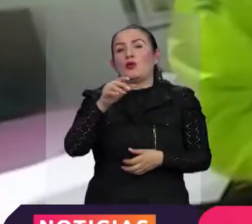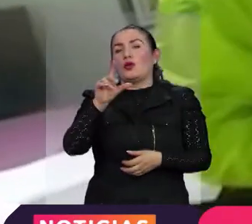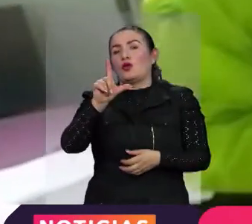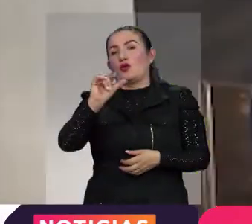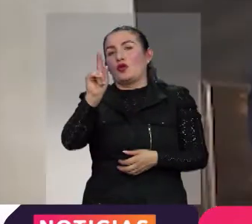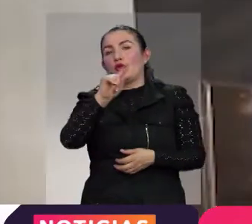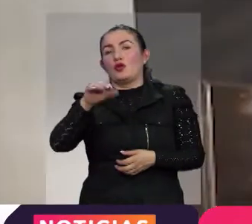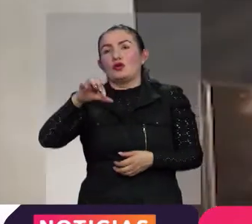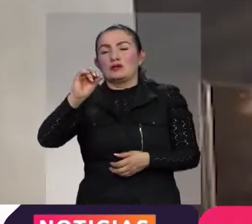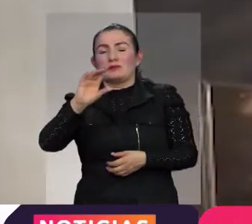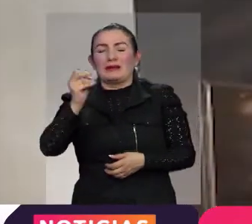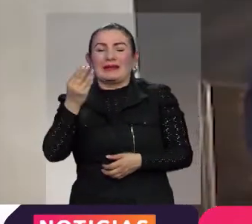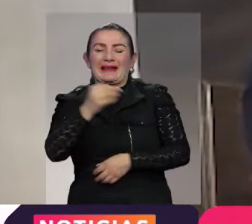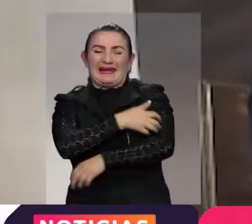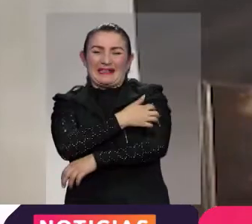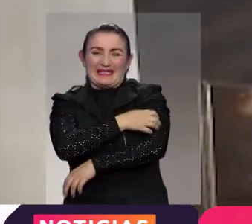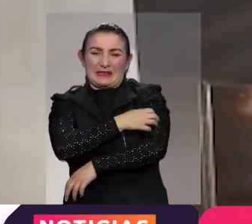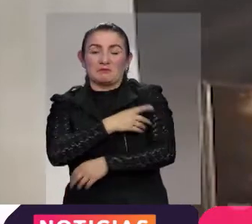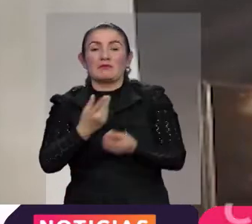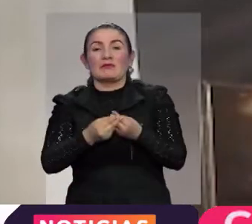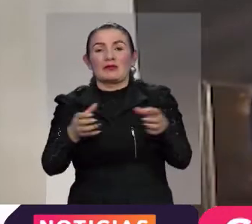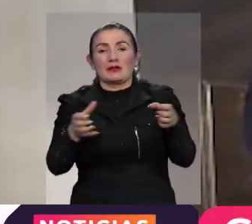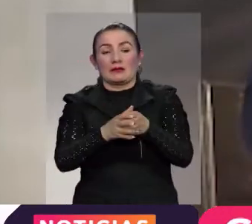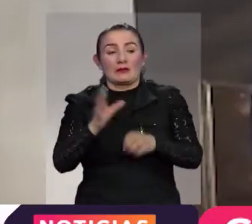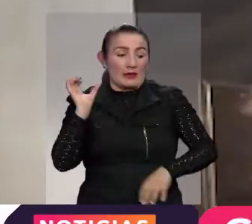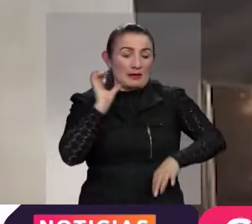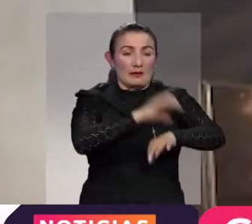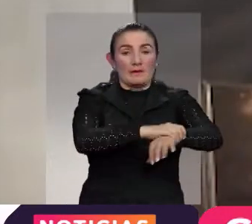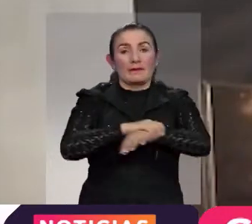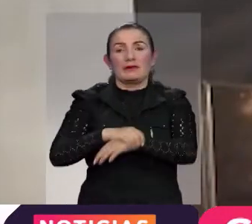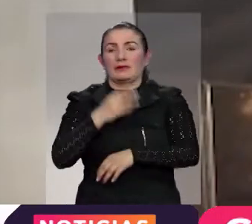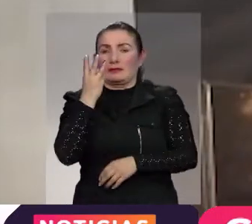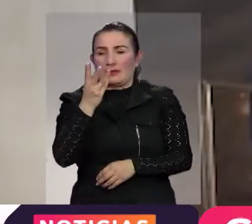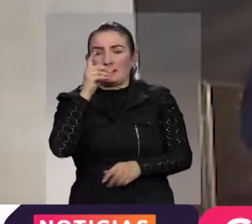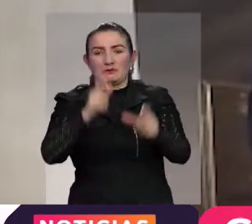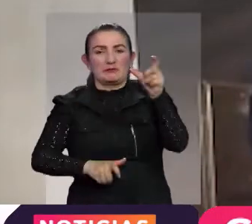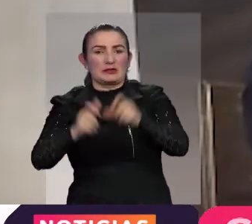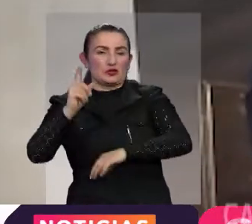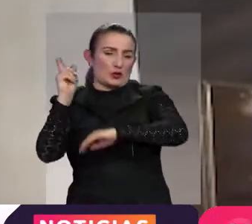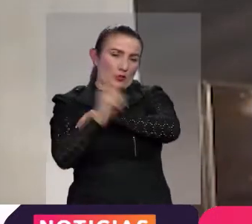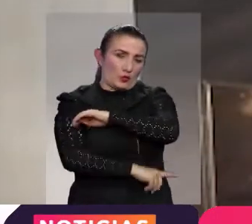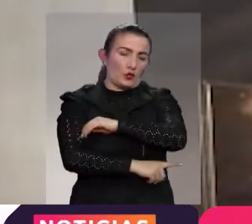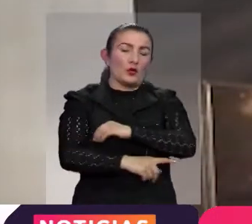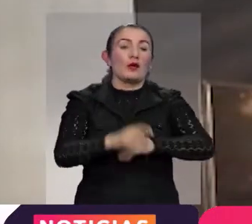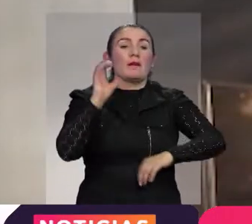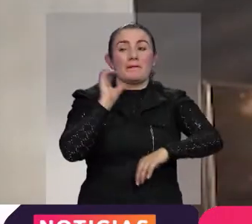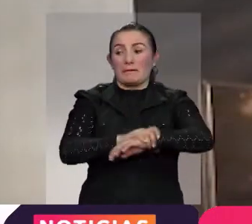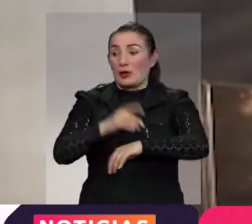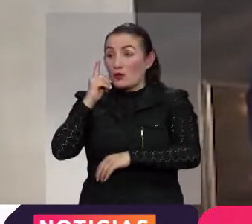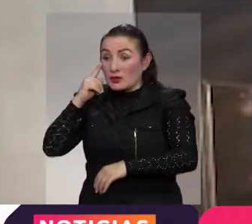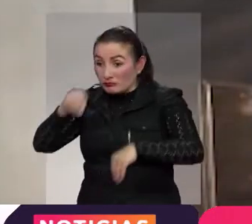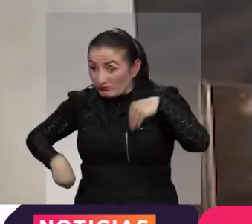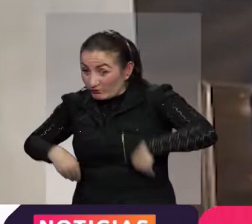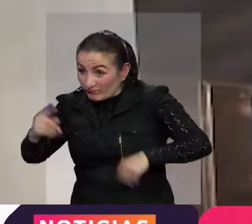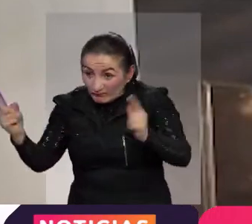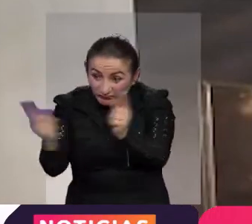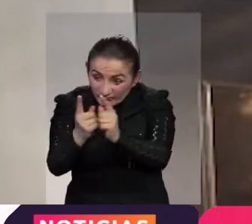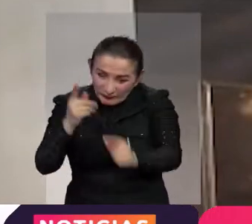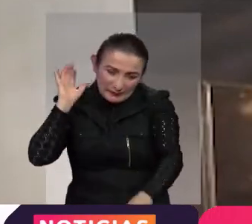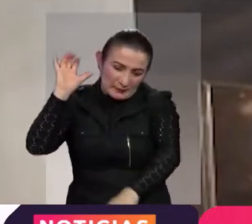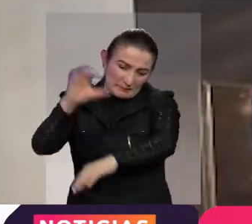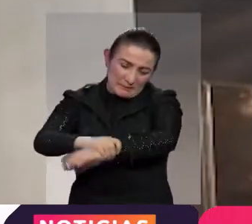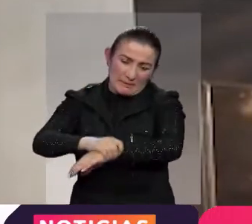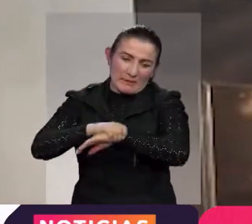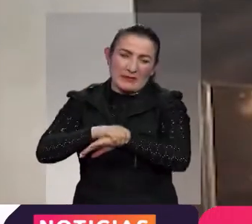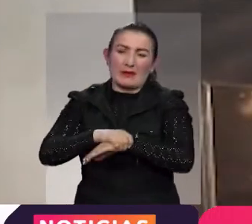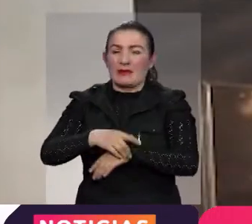Piquiña. Logró la captura por orden judicial de 3 personas y otra captura en flagrancia, quienes serían los